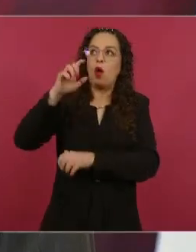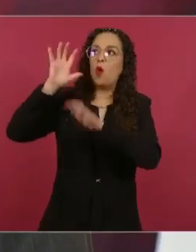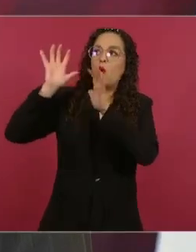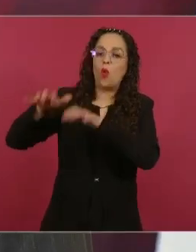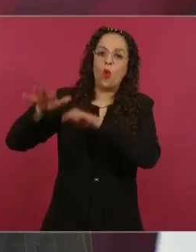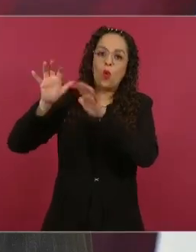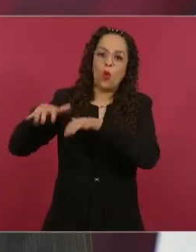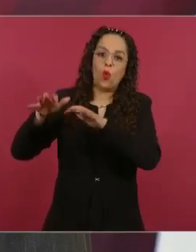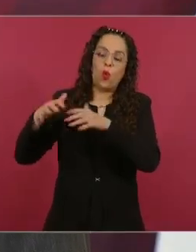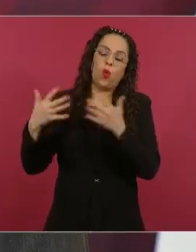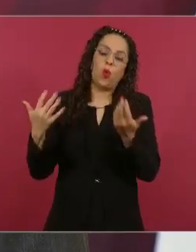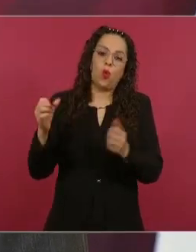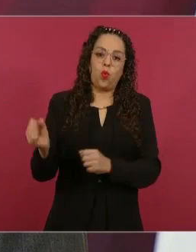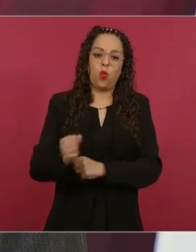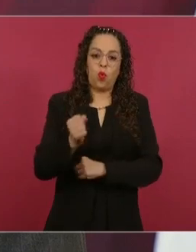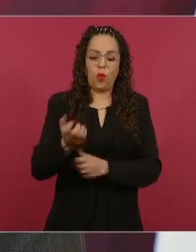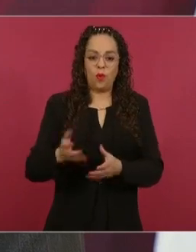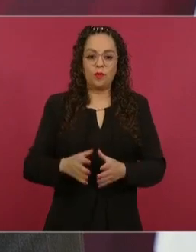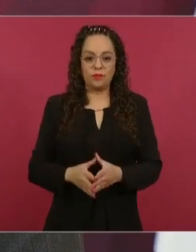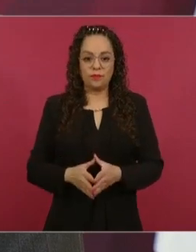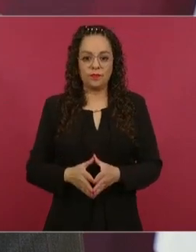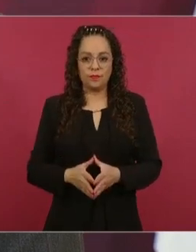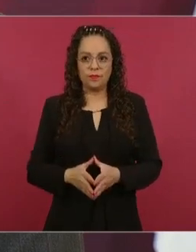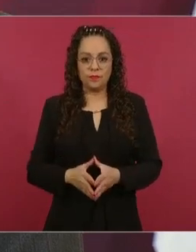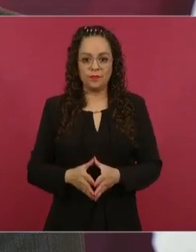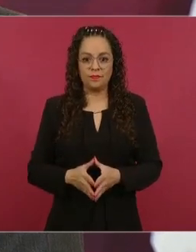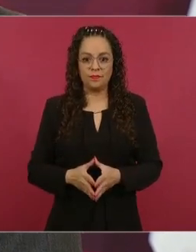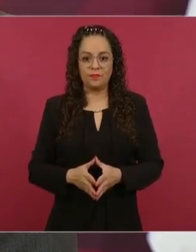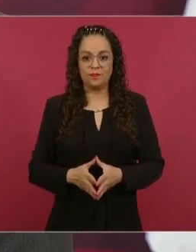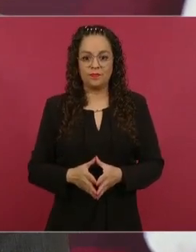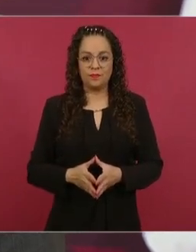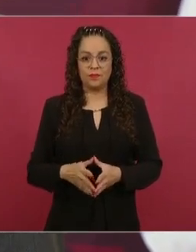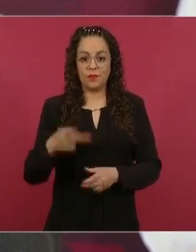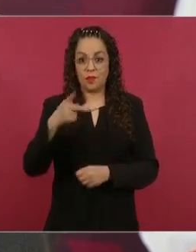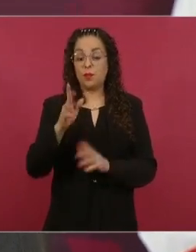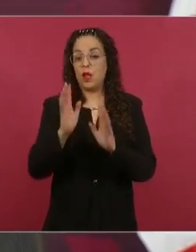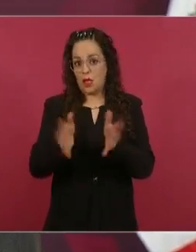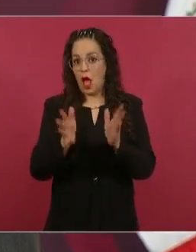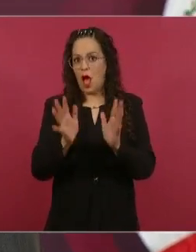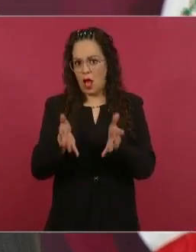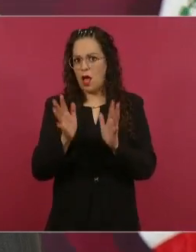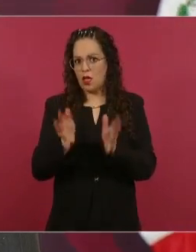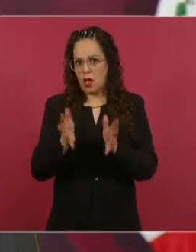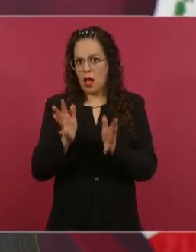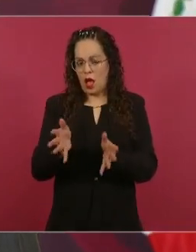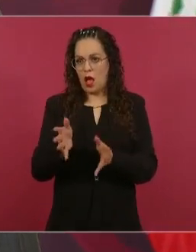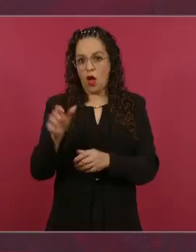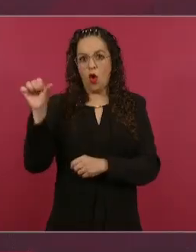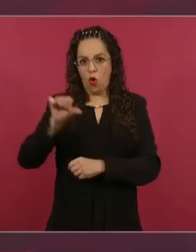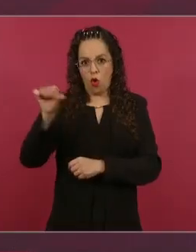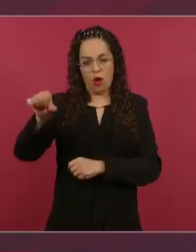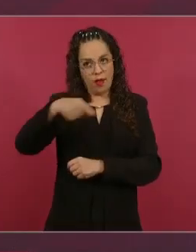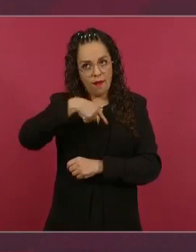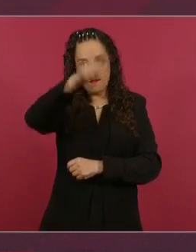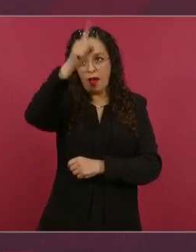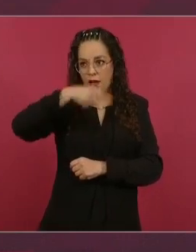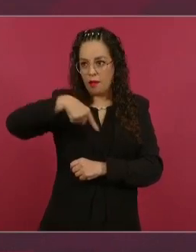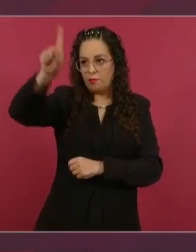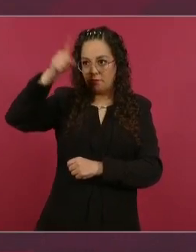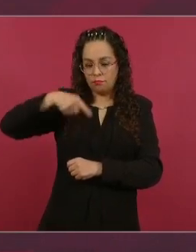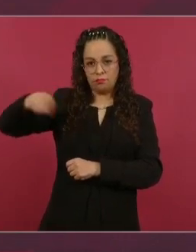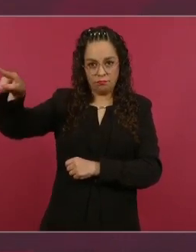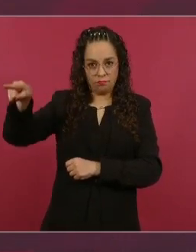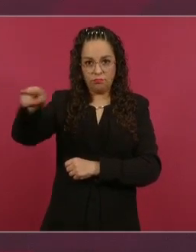esa bendición, que es el agua. Pero ya estamos atendiendo, se van ahora estos